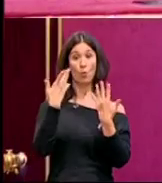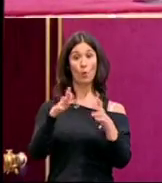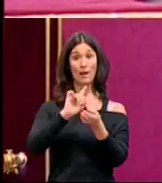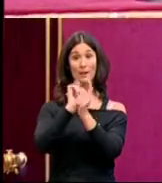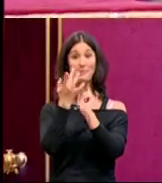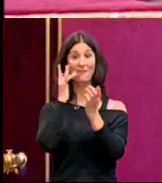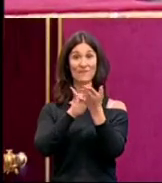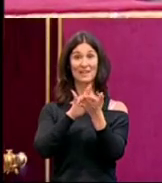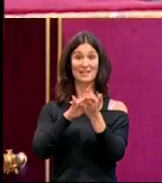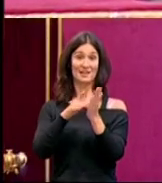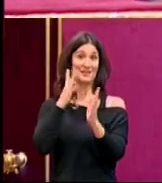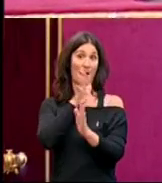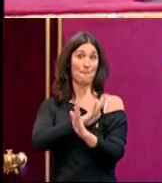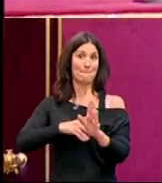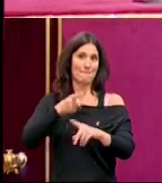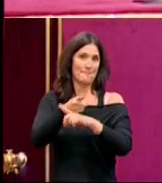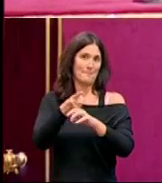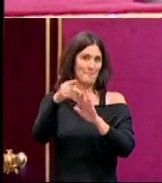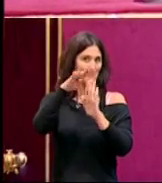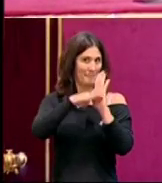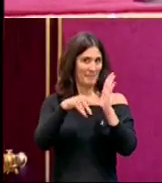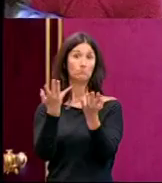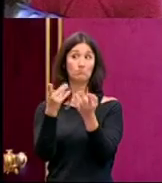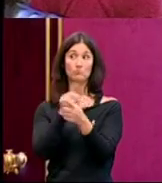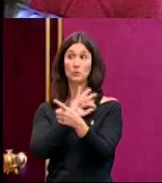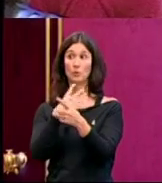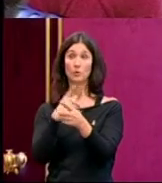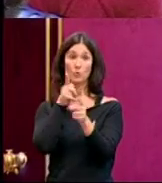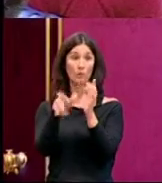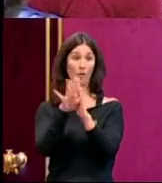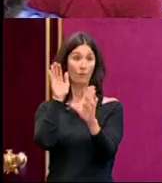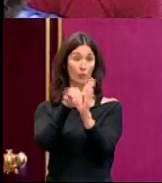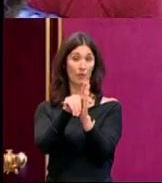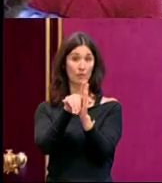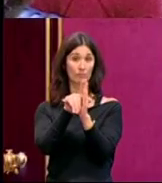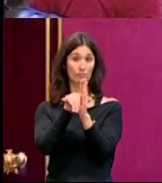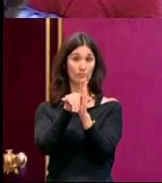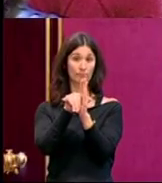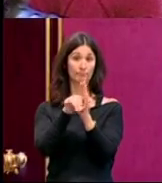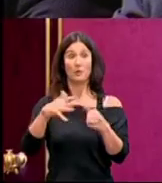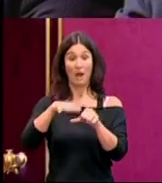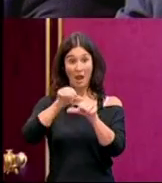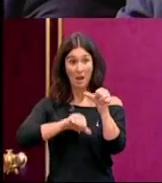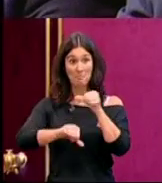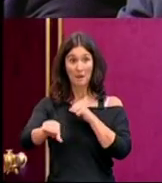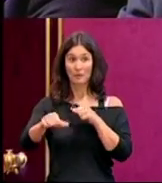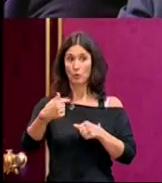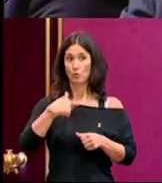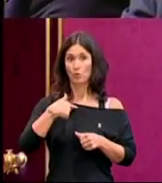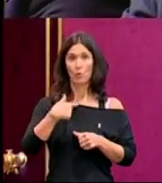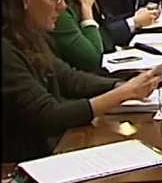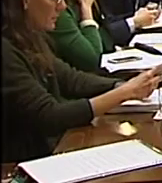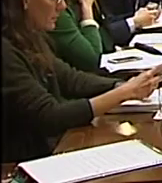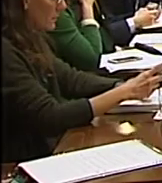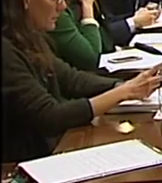día anterior en Cataluña con motivo de las elecciones y no tenía modo de llegar a tiempo a Granada. Tampoco a la portavoz de Vamos Granada, Pilar